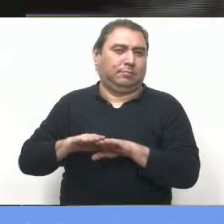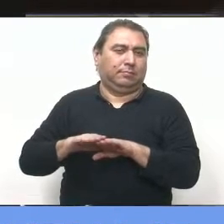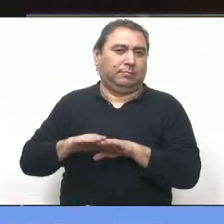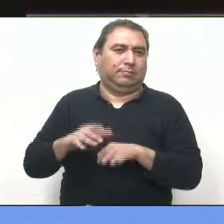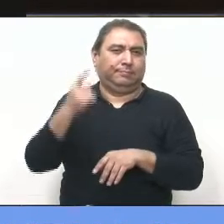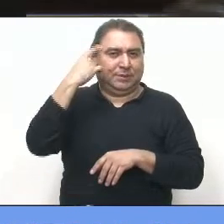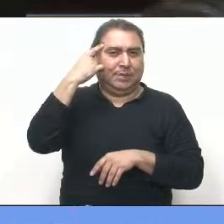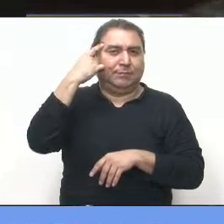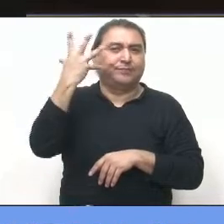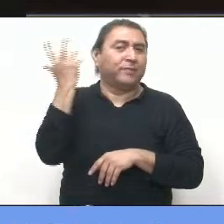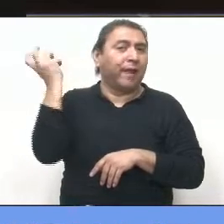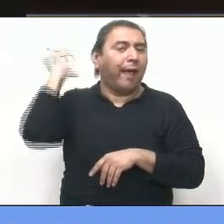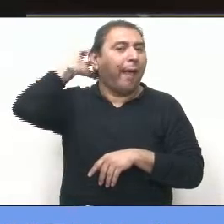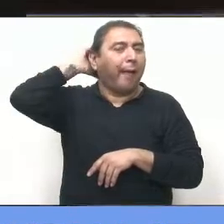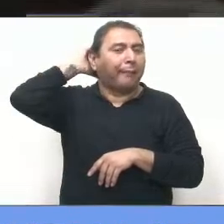cumplió